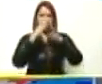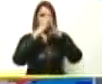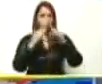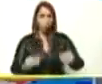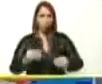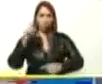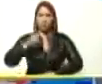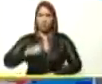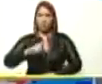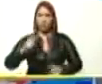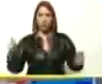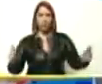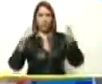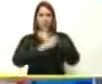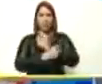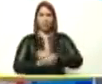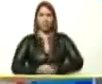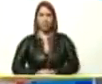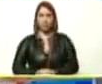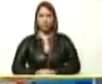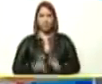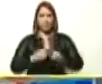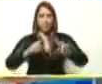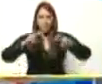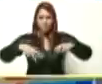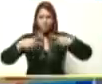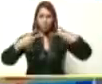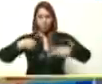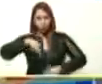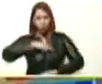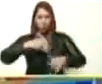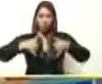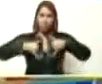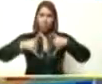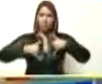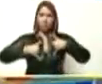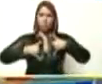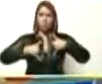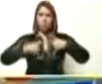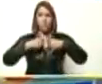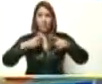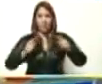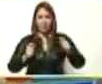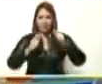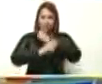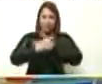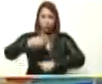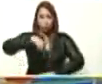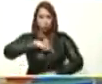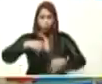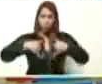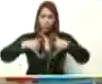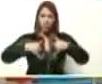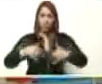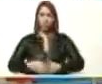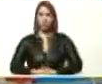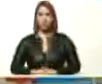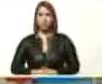sea necesario cambiar para renovarnos nosotros mismos para cambiar nosotros mismos